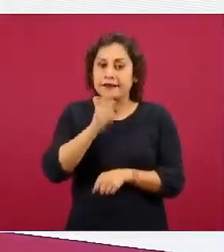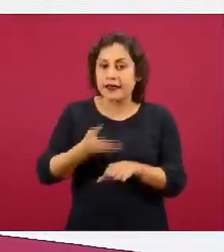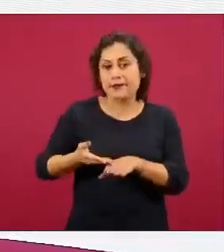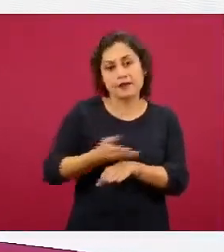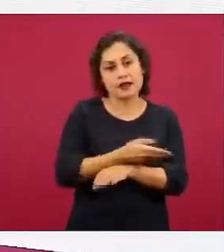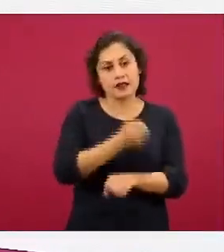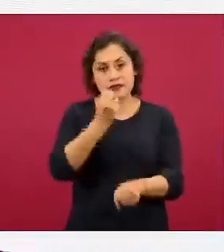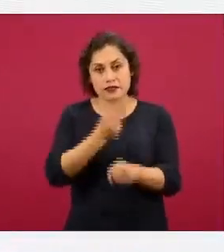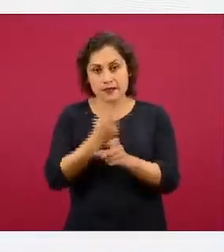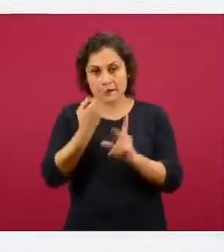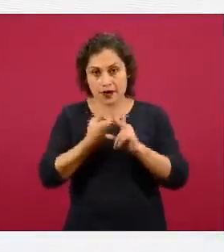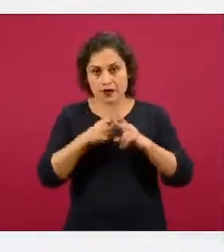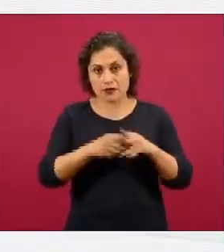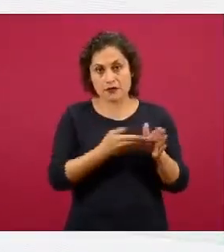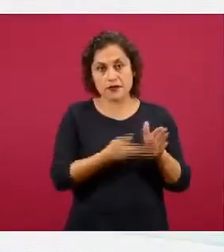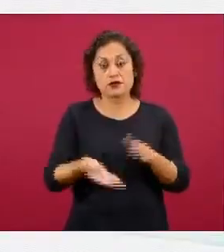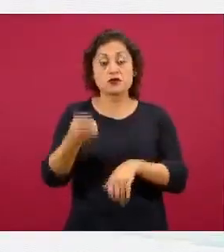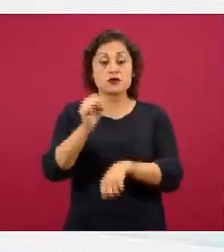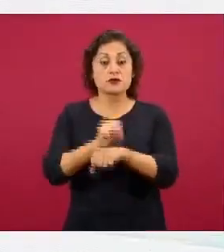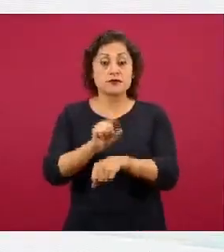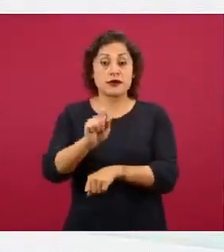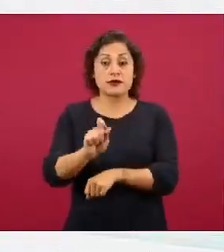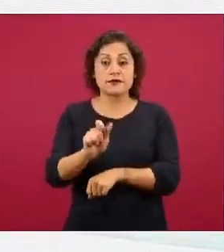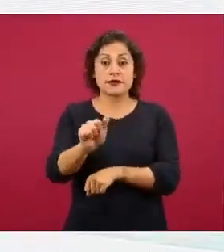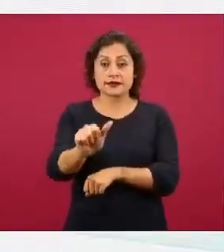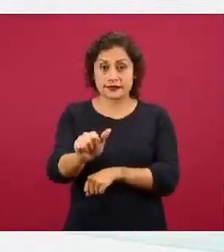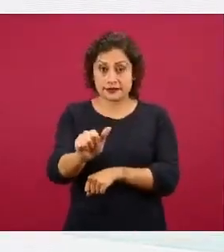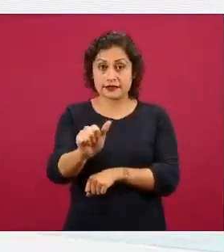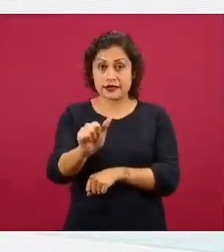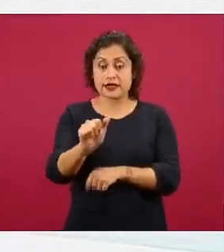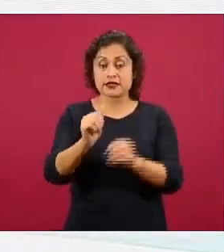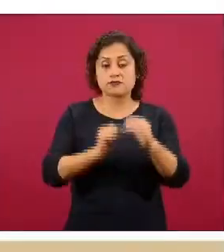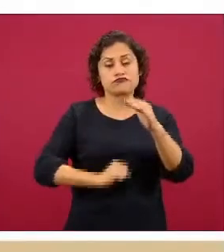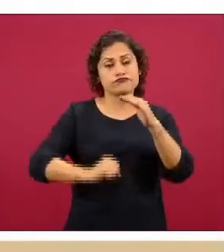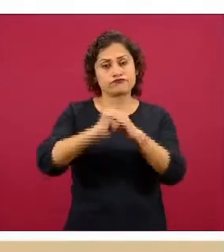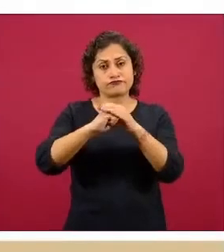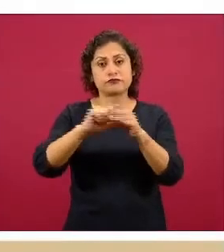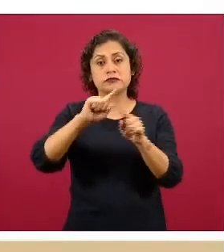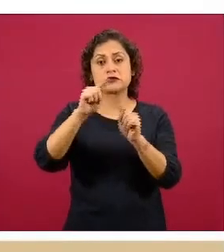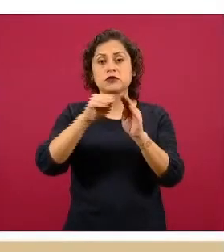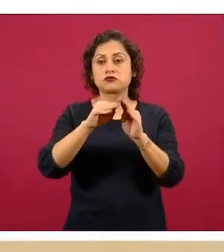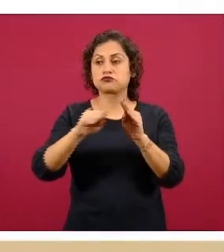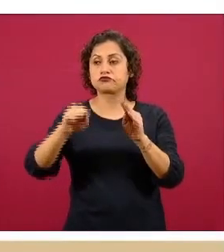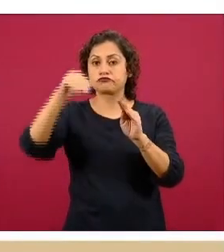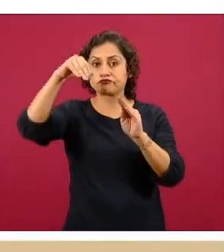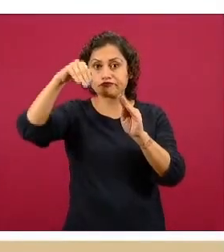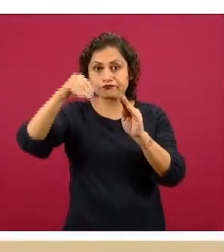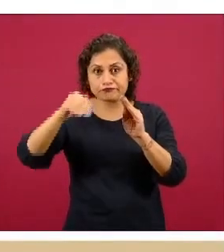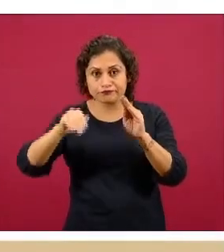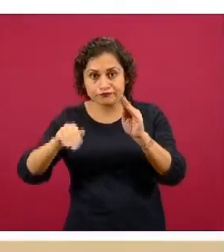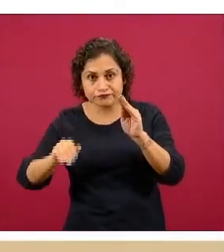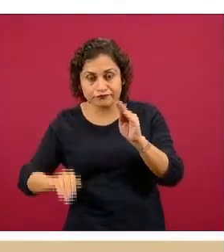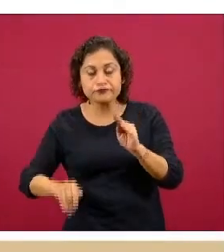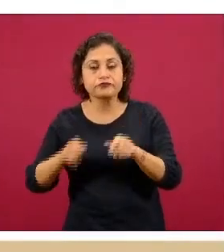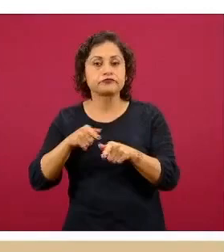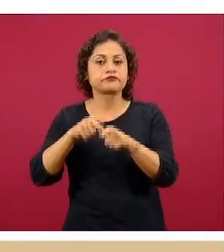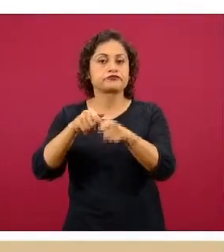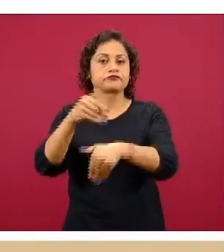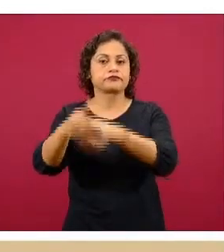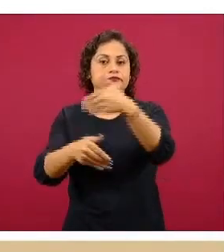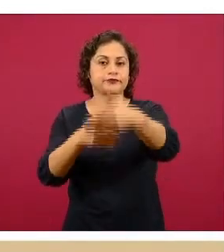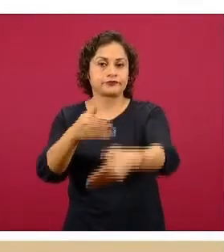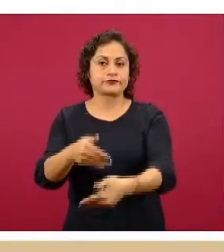tuvo su pico en la semana 26 y a partir de ahí prácticamente un descenso continuo también en el exceso de